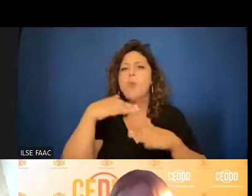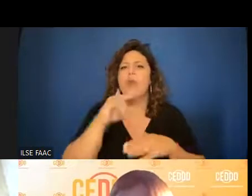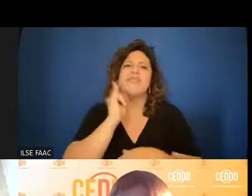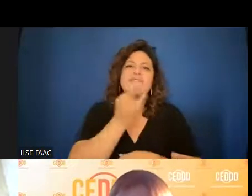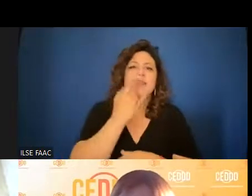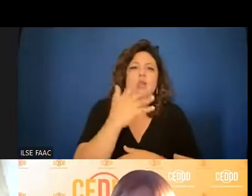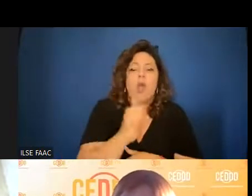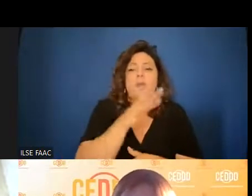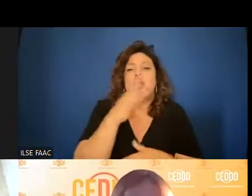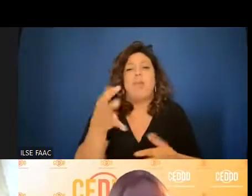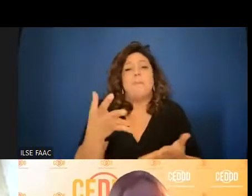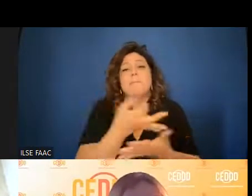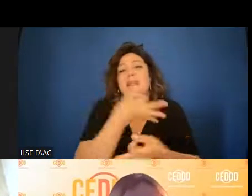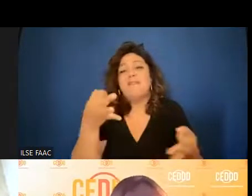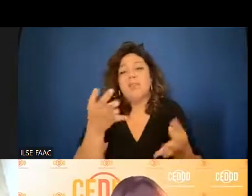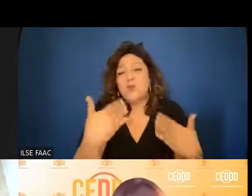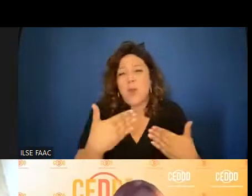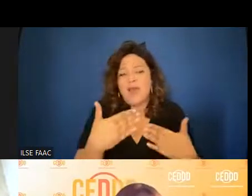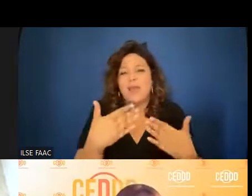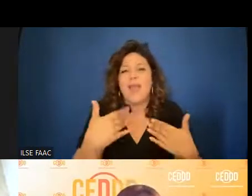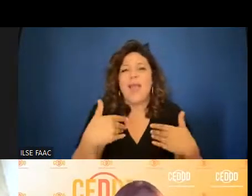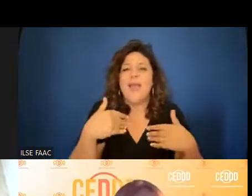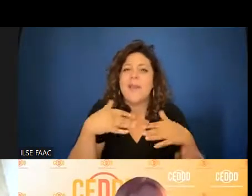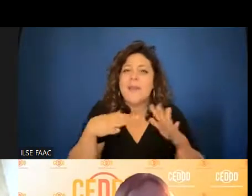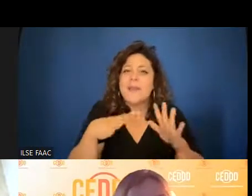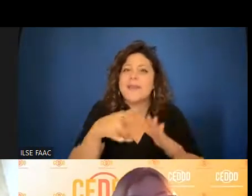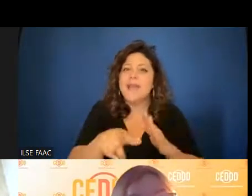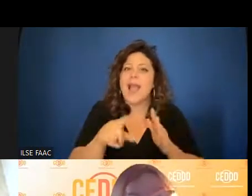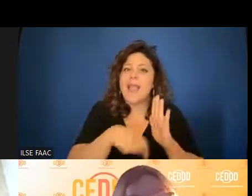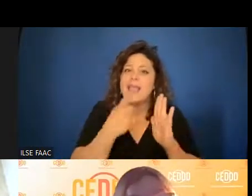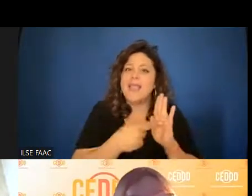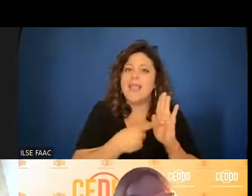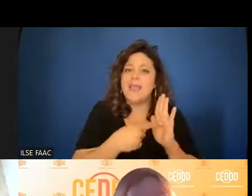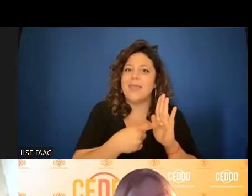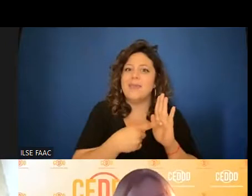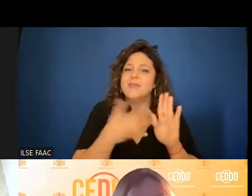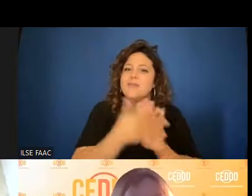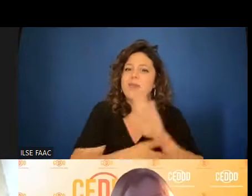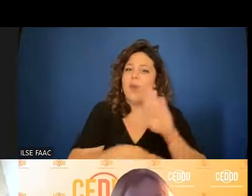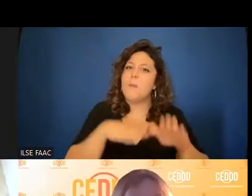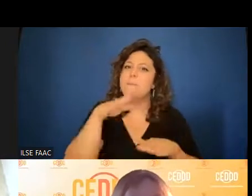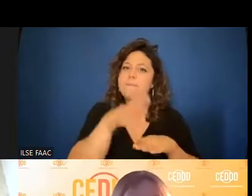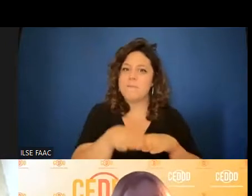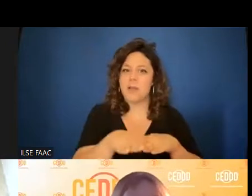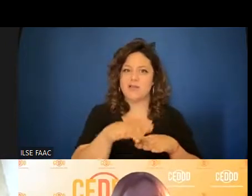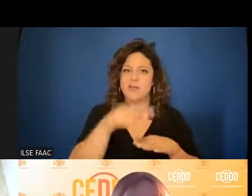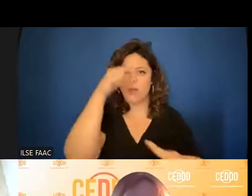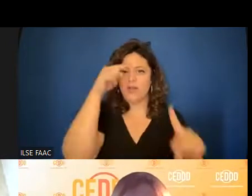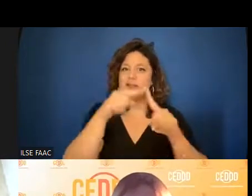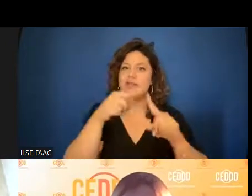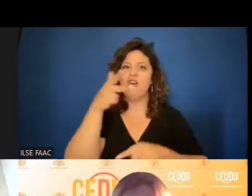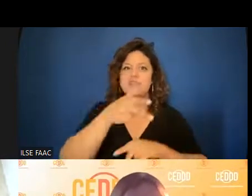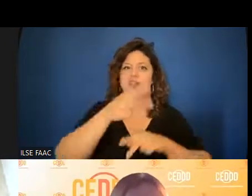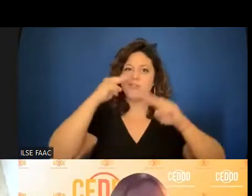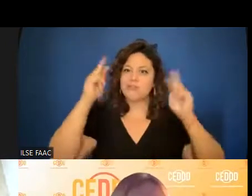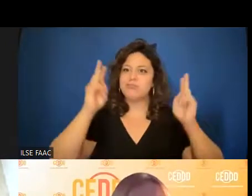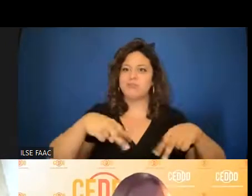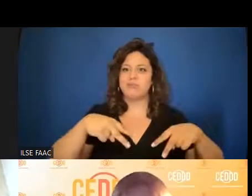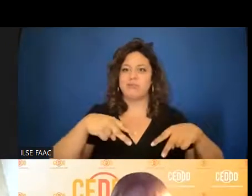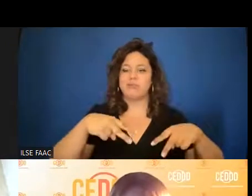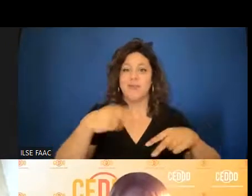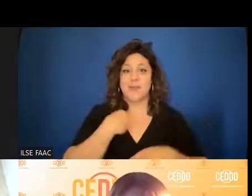jurídico. Antes de dar paso a Mar Ugarte, adjunta a presidencia del CET, para